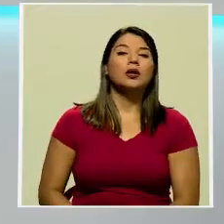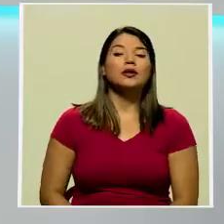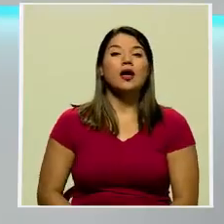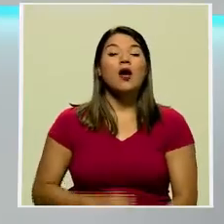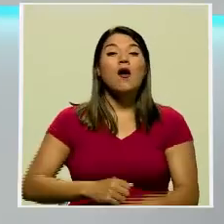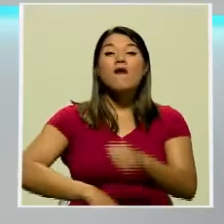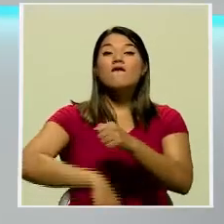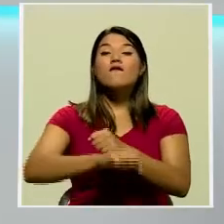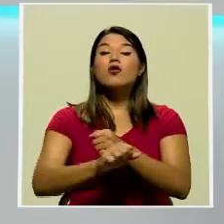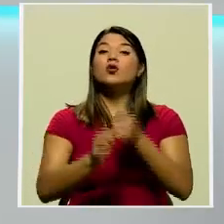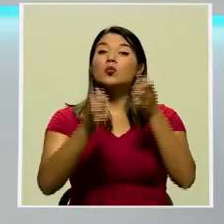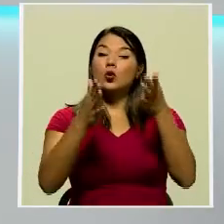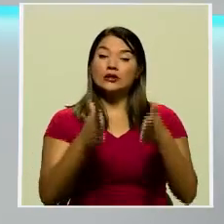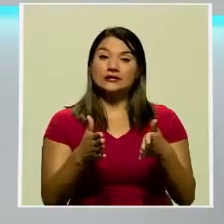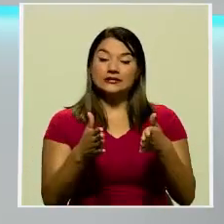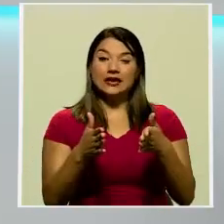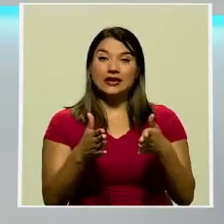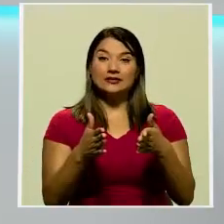futbolistas